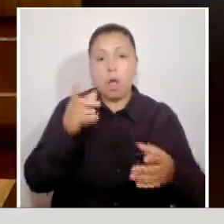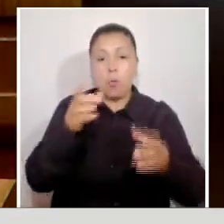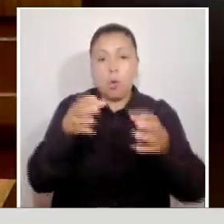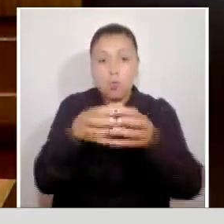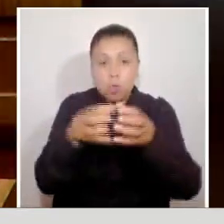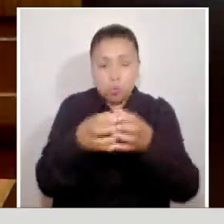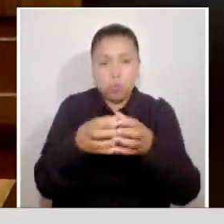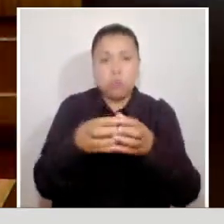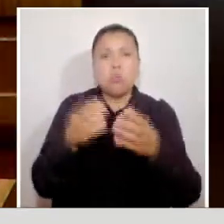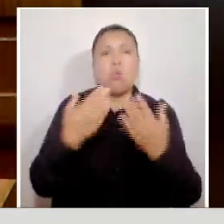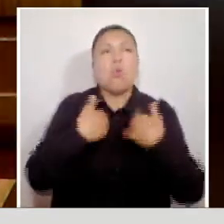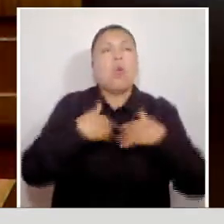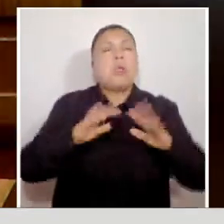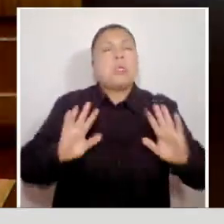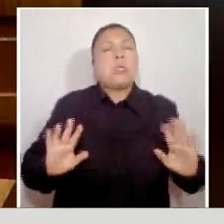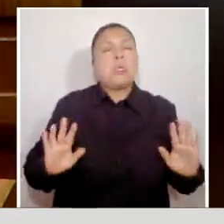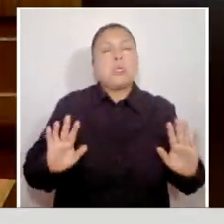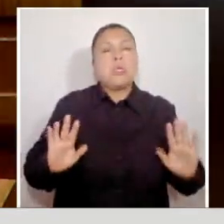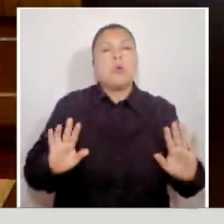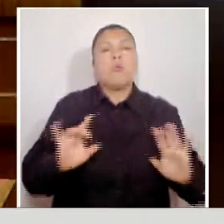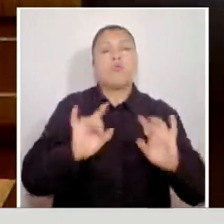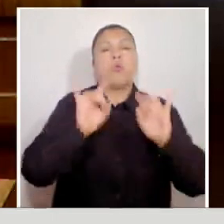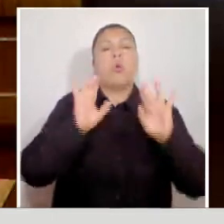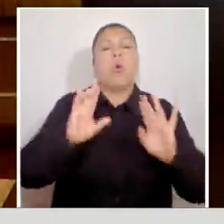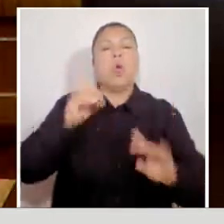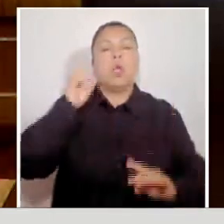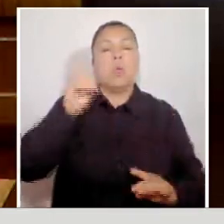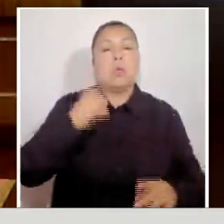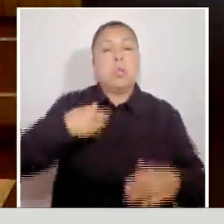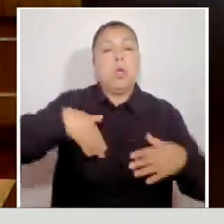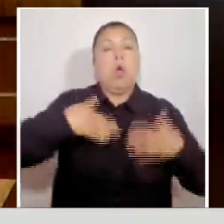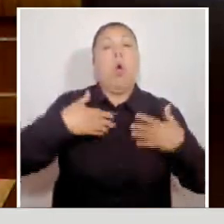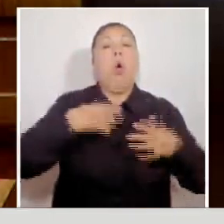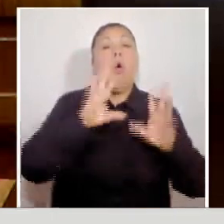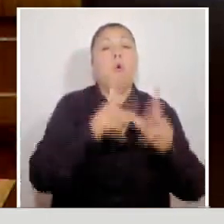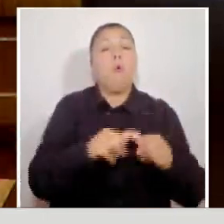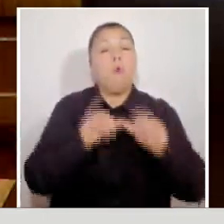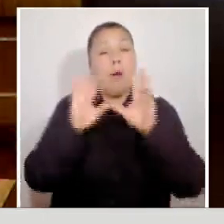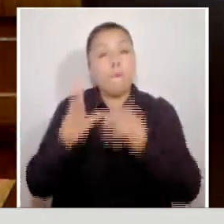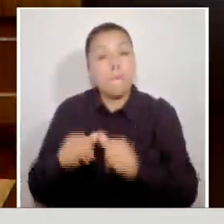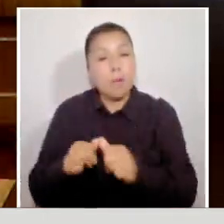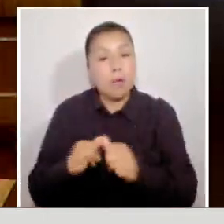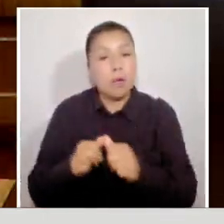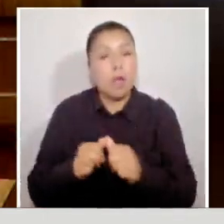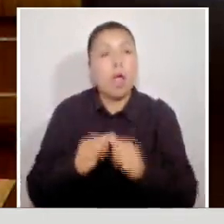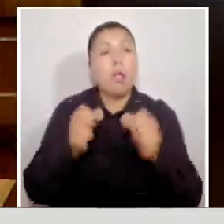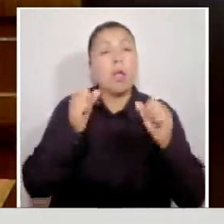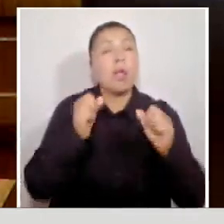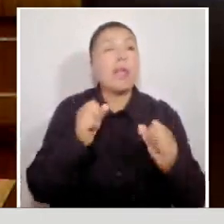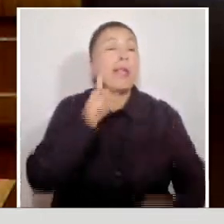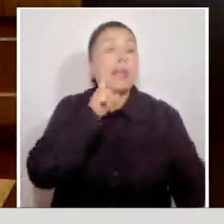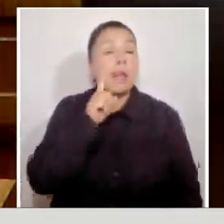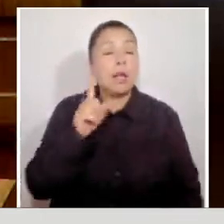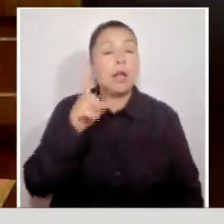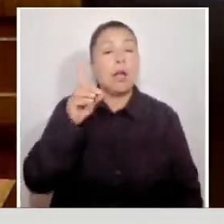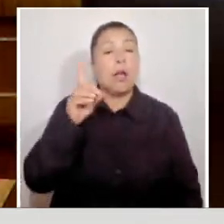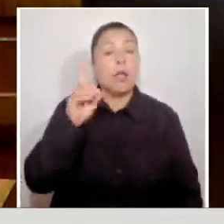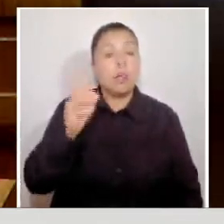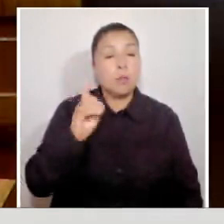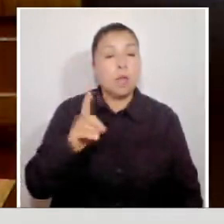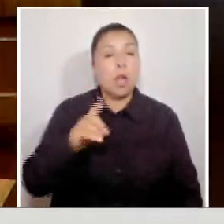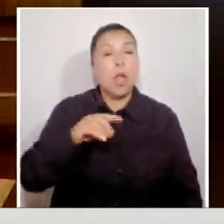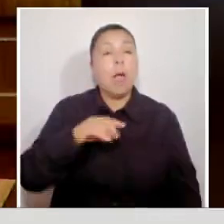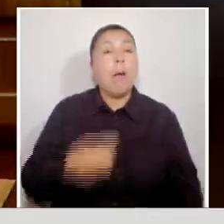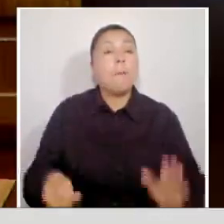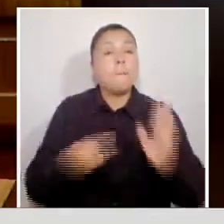libre de sufrir algún tipo de discapacidad o de tener algún familiar que pueda padecerla seamos más inclusivos pero de